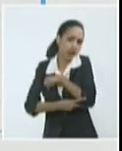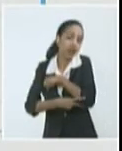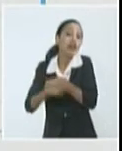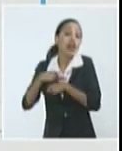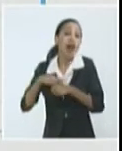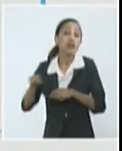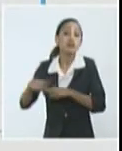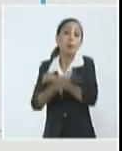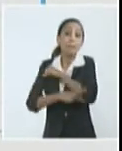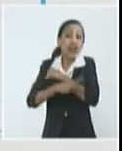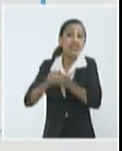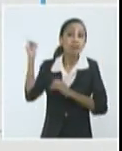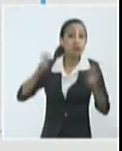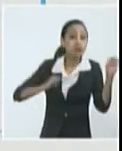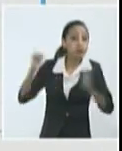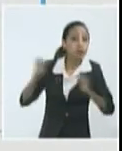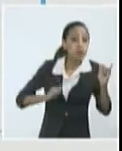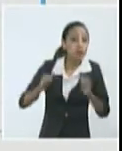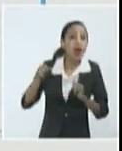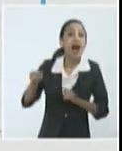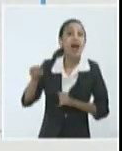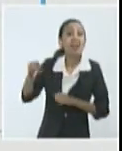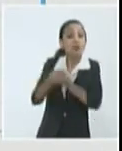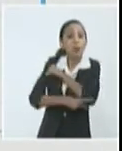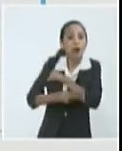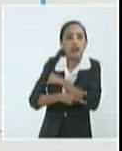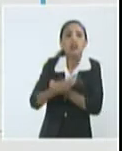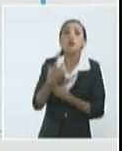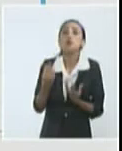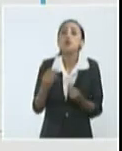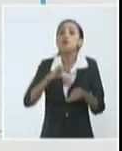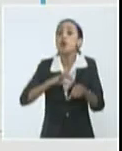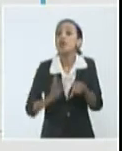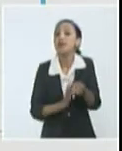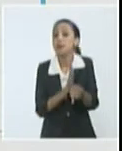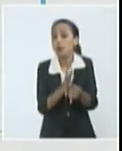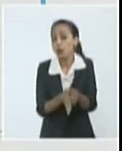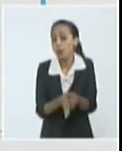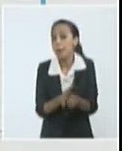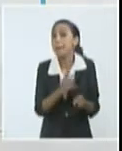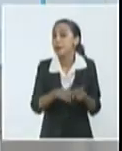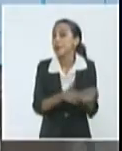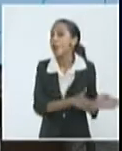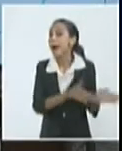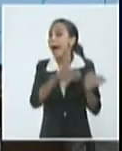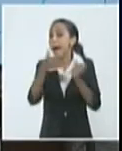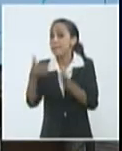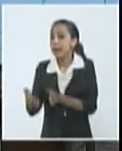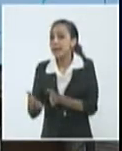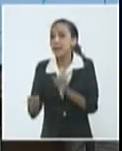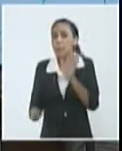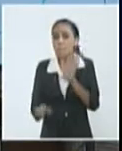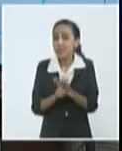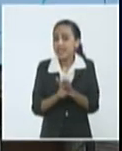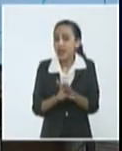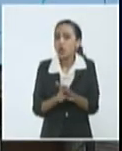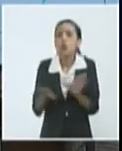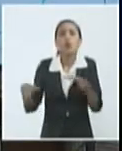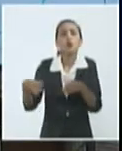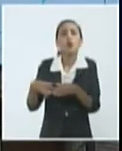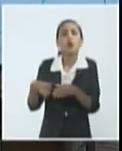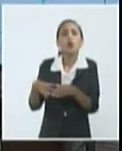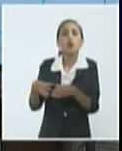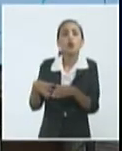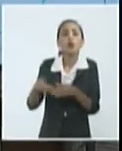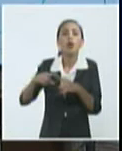había muchos niveles de transmisión. Y por otra parte, empezaron a llegar también un grupo de